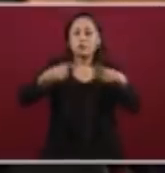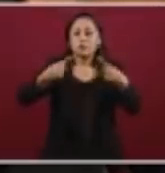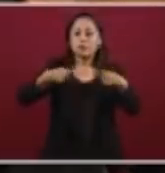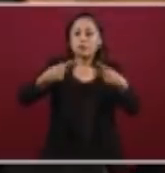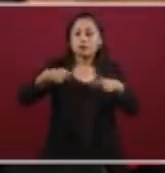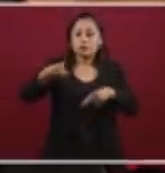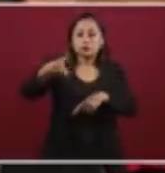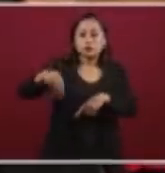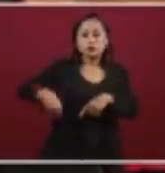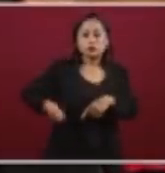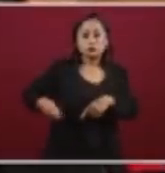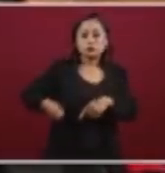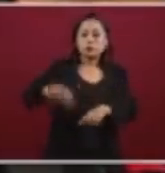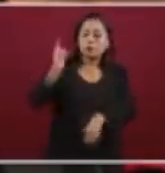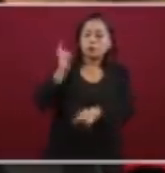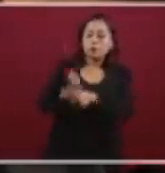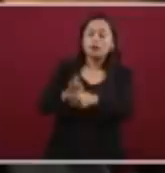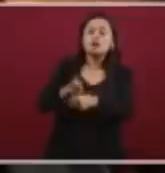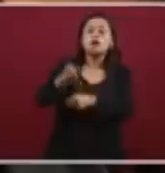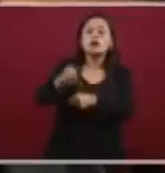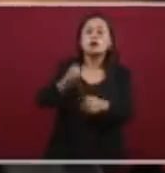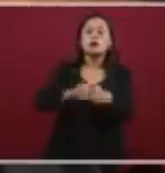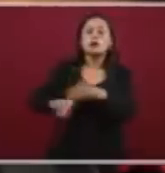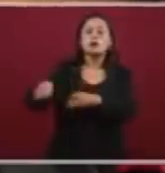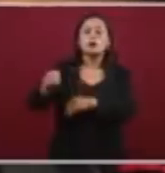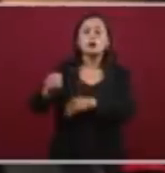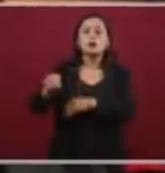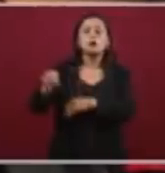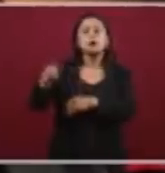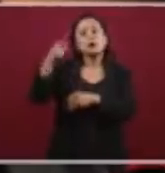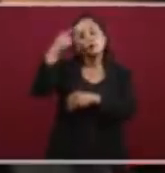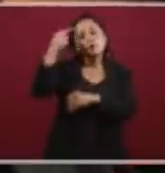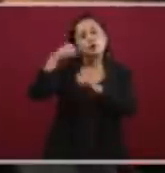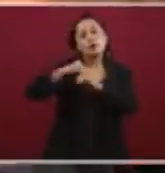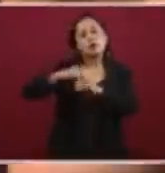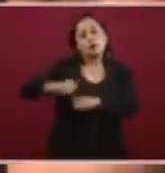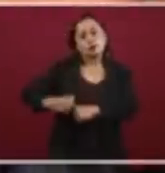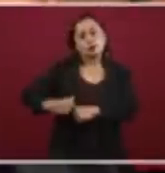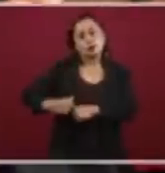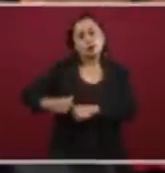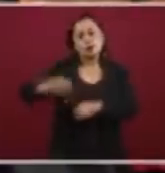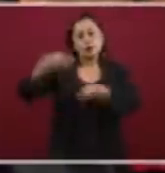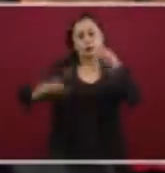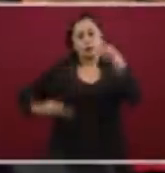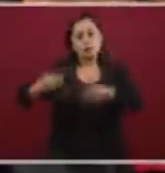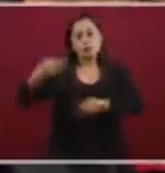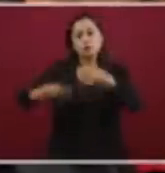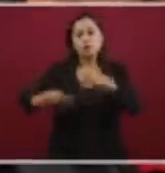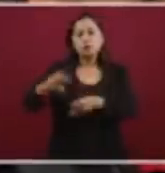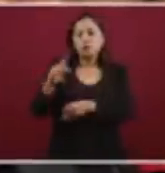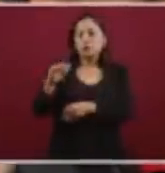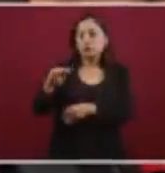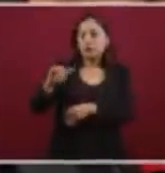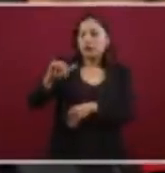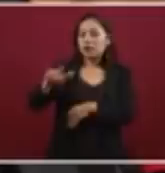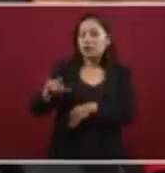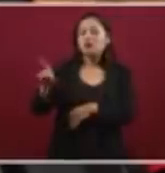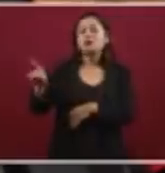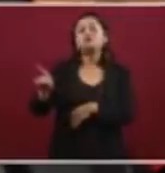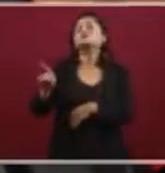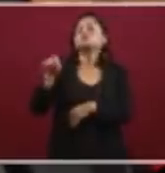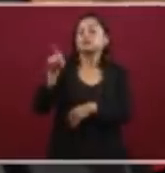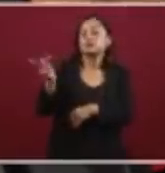corte penal de justicia ese es un tema que es recurrente entre ellos los abarca si fuera el caso y para el señor presidente